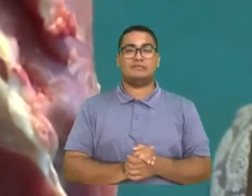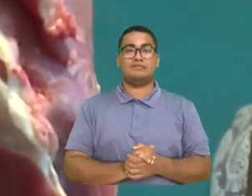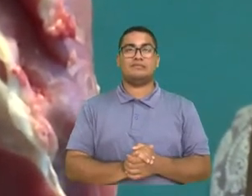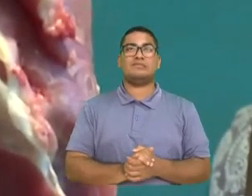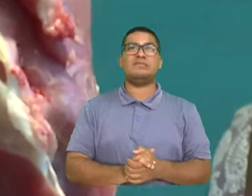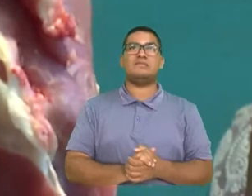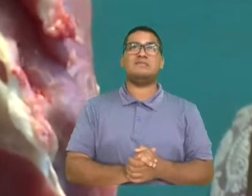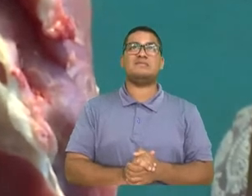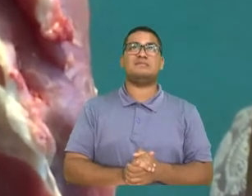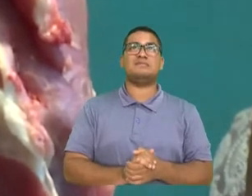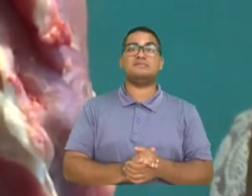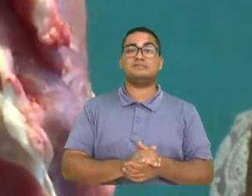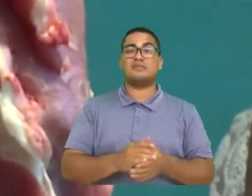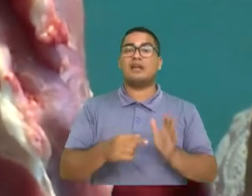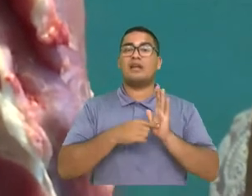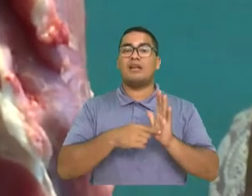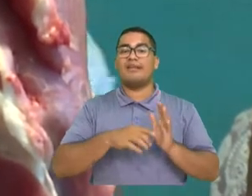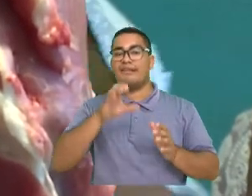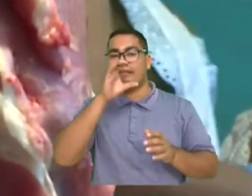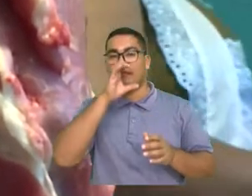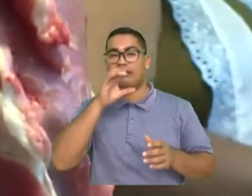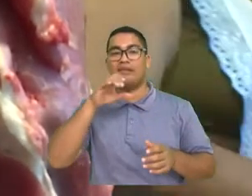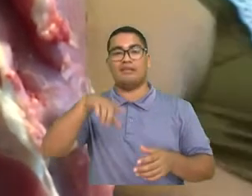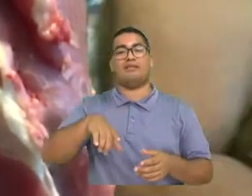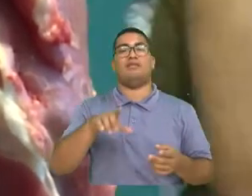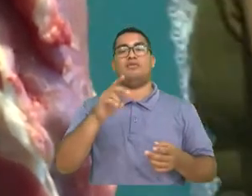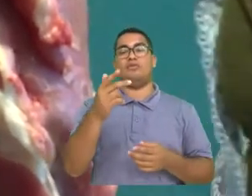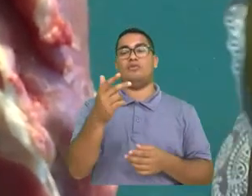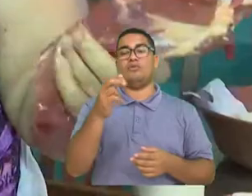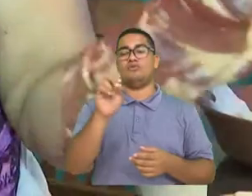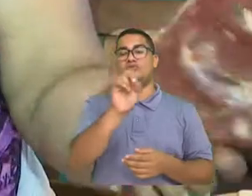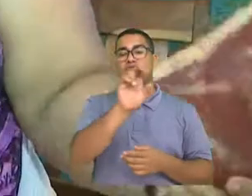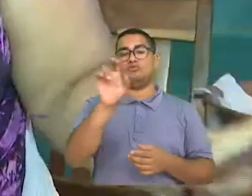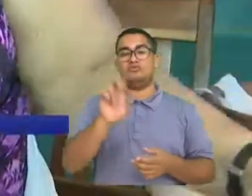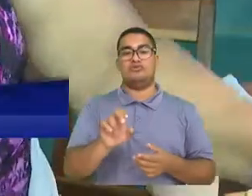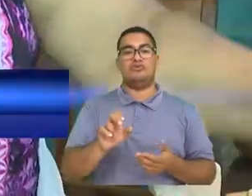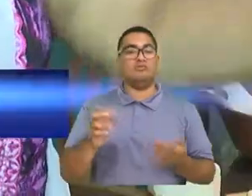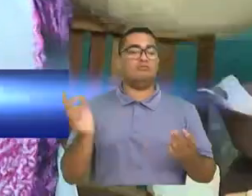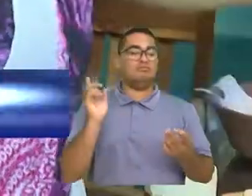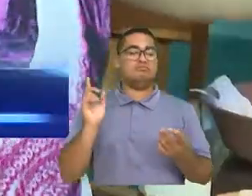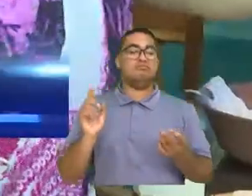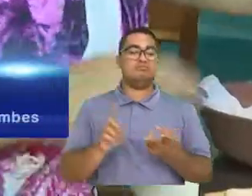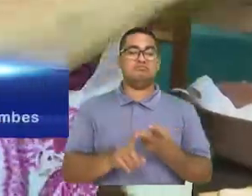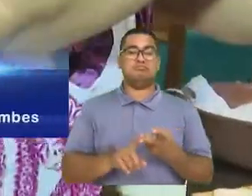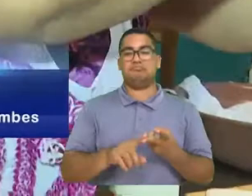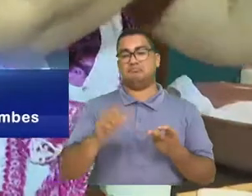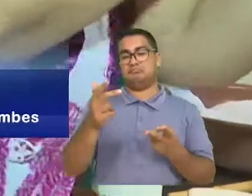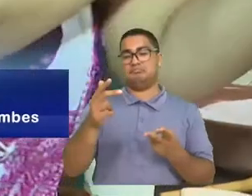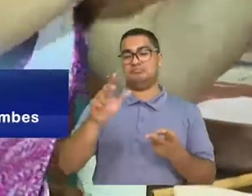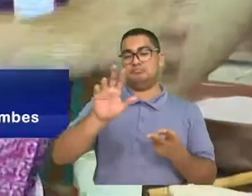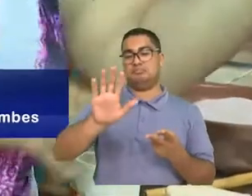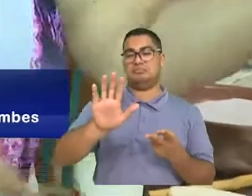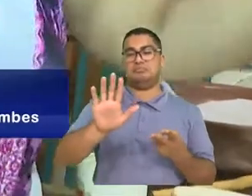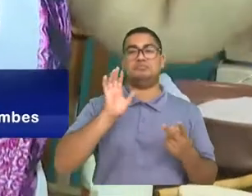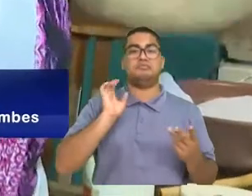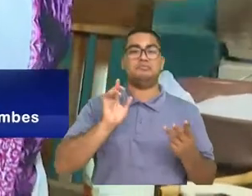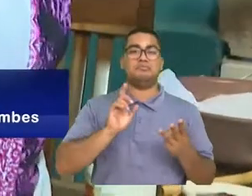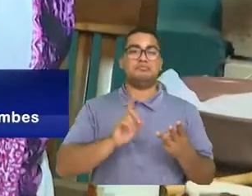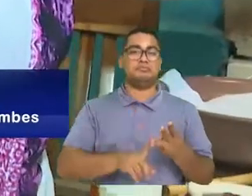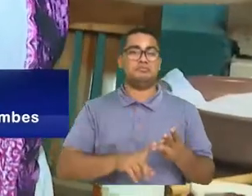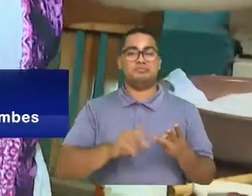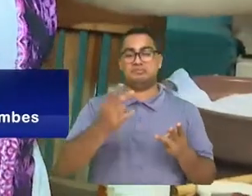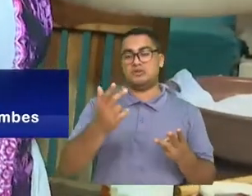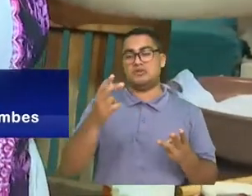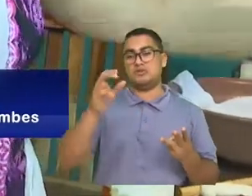El contra lomo vale 80, el lomo grande este vale 85, el salón a 80,